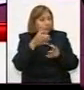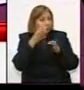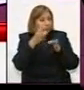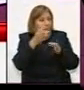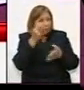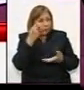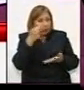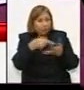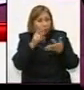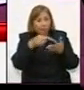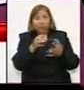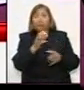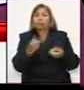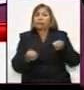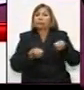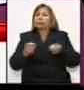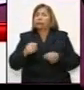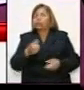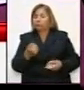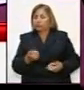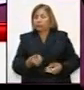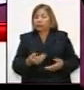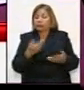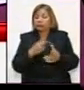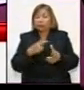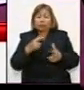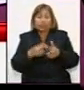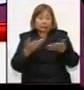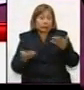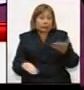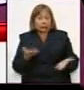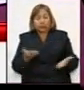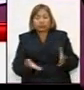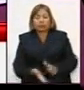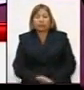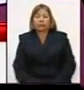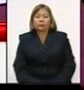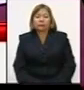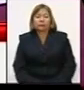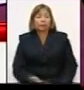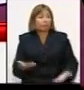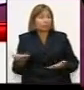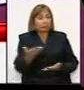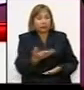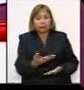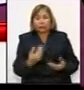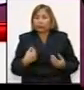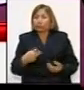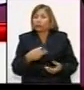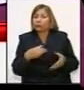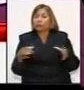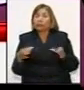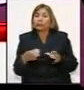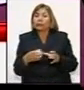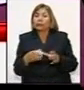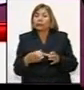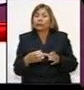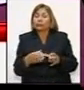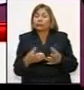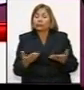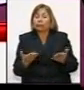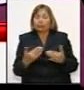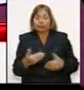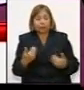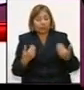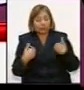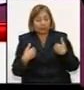controlar políticamente a otros poderes. Entonces, lógicamente, quienes componemos el Congreso de la República